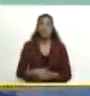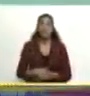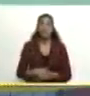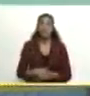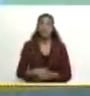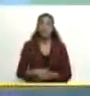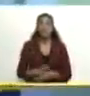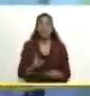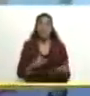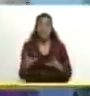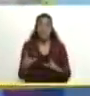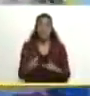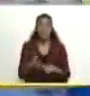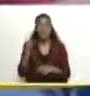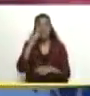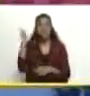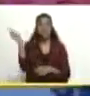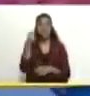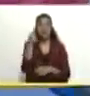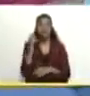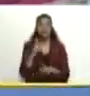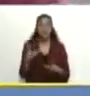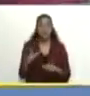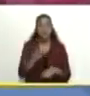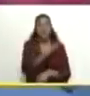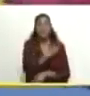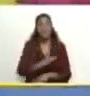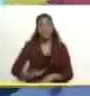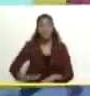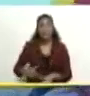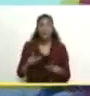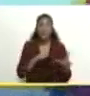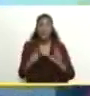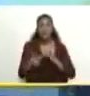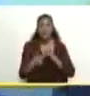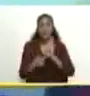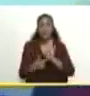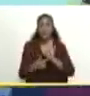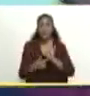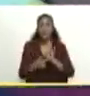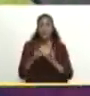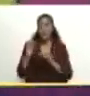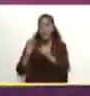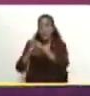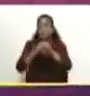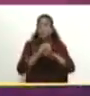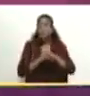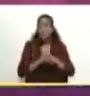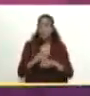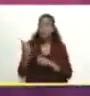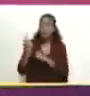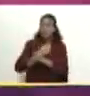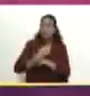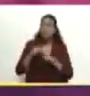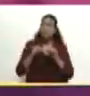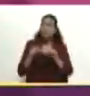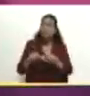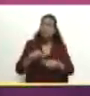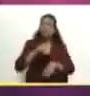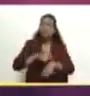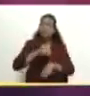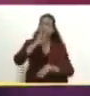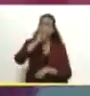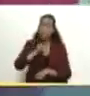de El Llano. Por acá, presidente, estamos también, como usted lo ha instruido, el seguimiento hora a